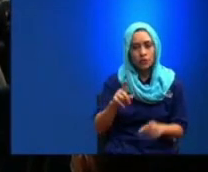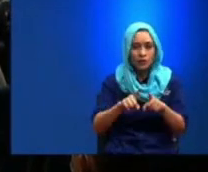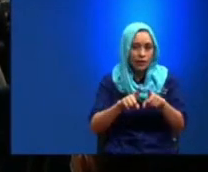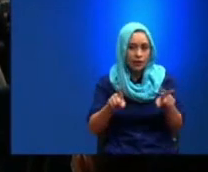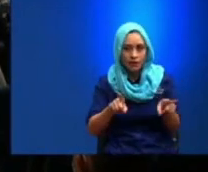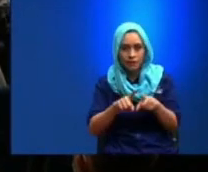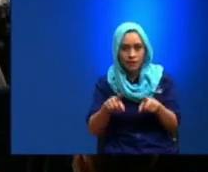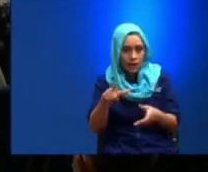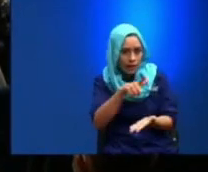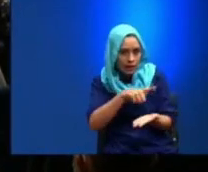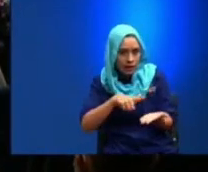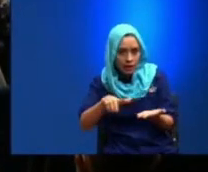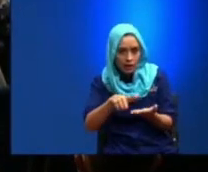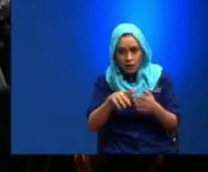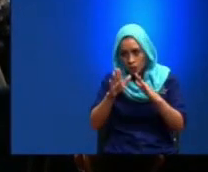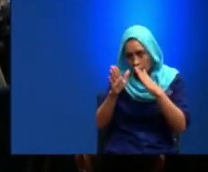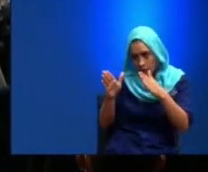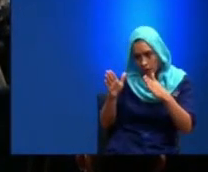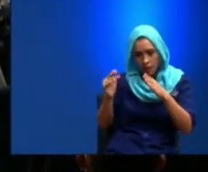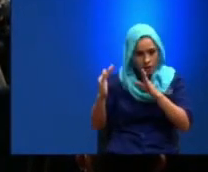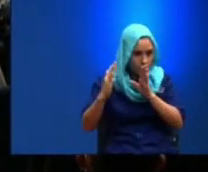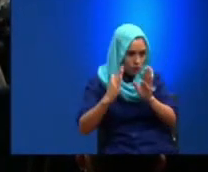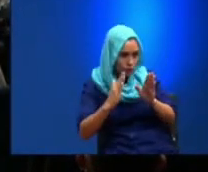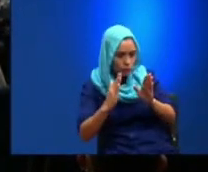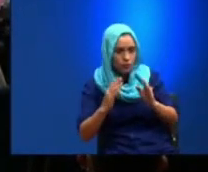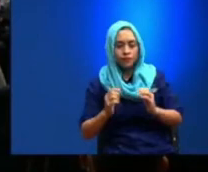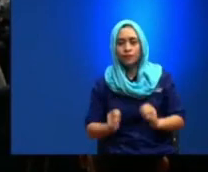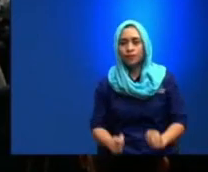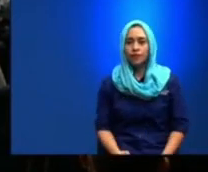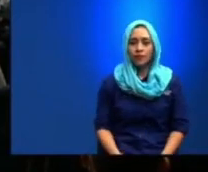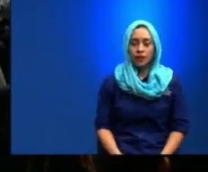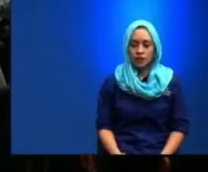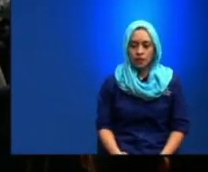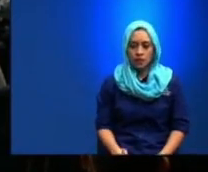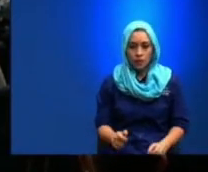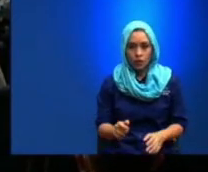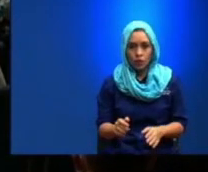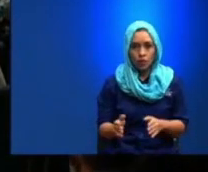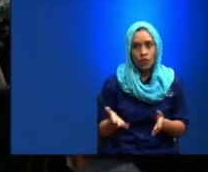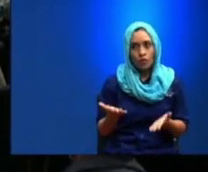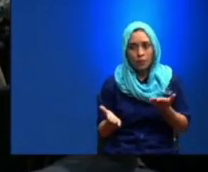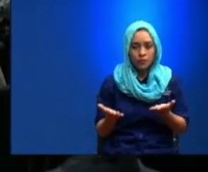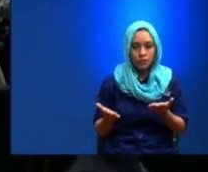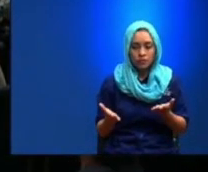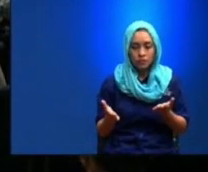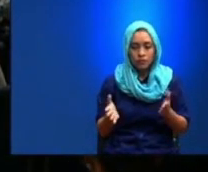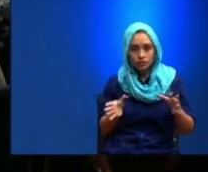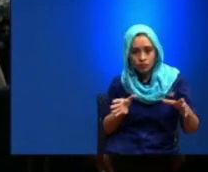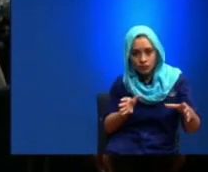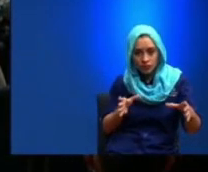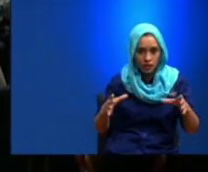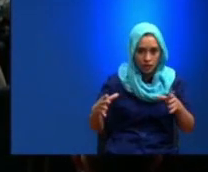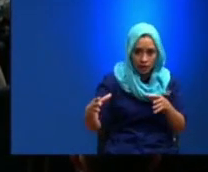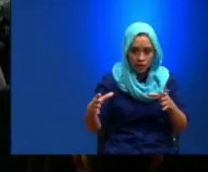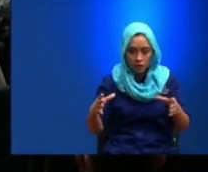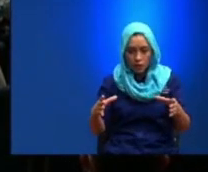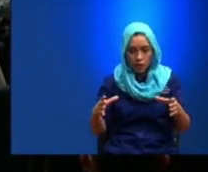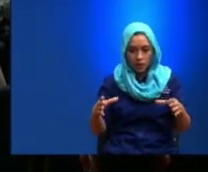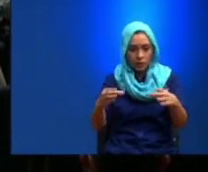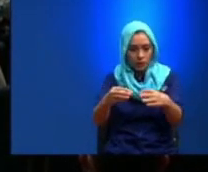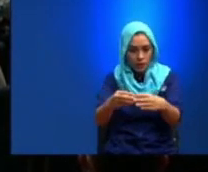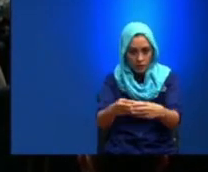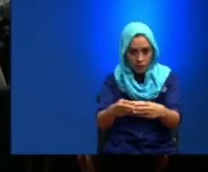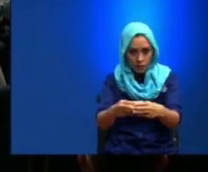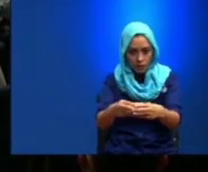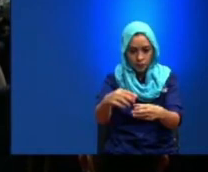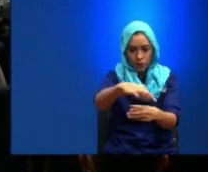estuviera en una desafías de grabación que se pueden mover y si enfocan siempre la misma situación pero desde los